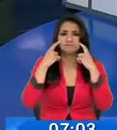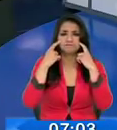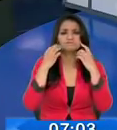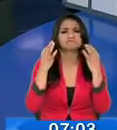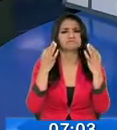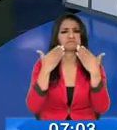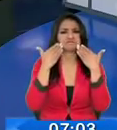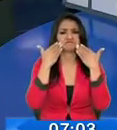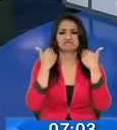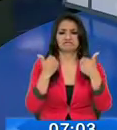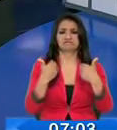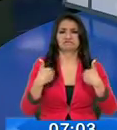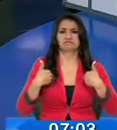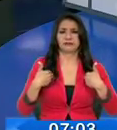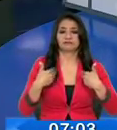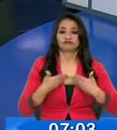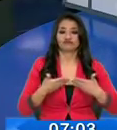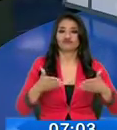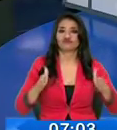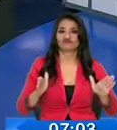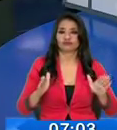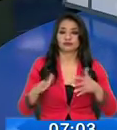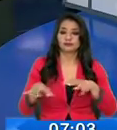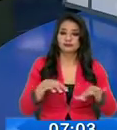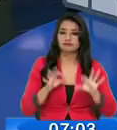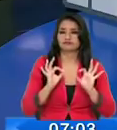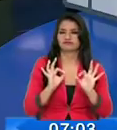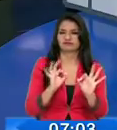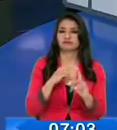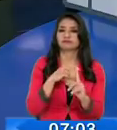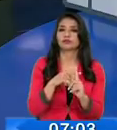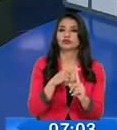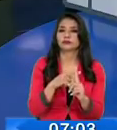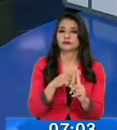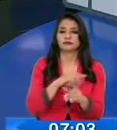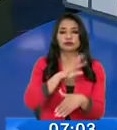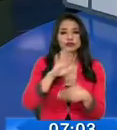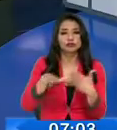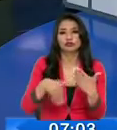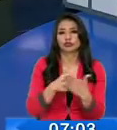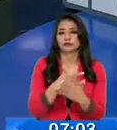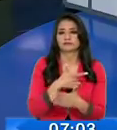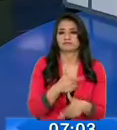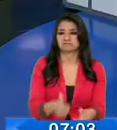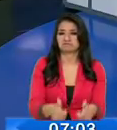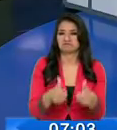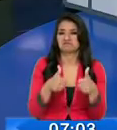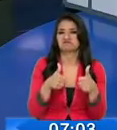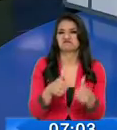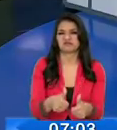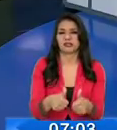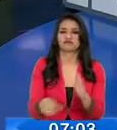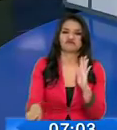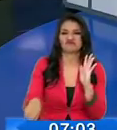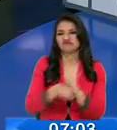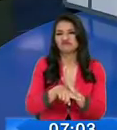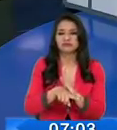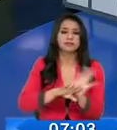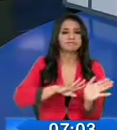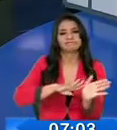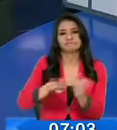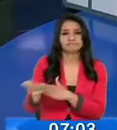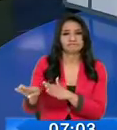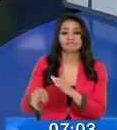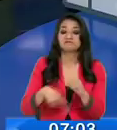con corazones abiertos y a que las cosas estemos predispuestos a que nos salga bien, a quitarnos ese karma negativo y a